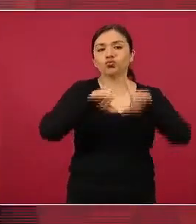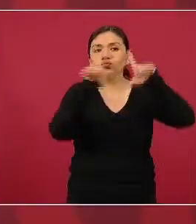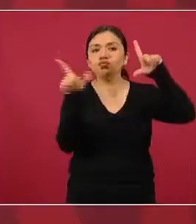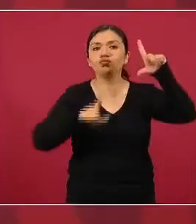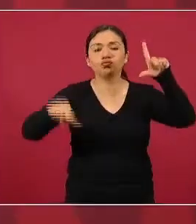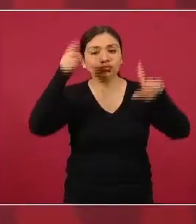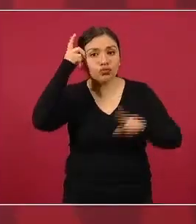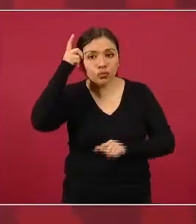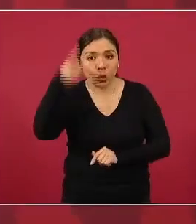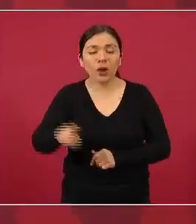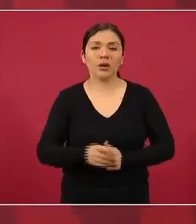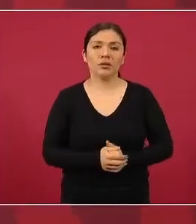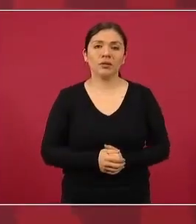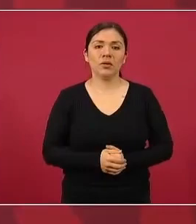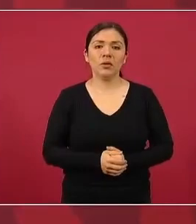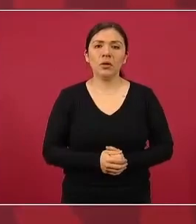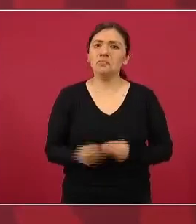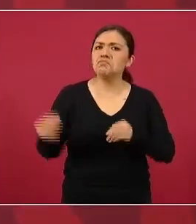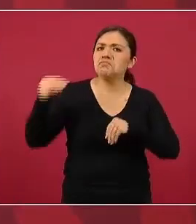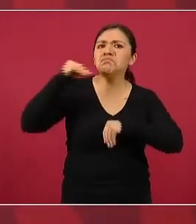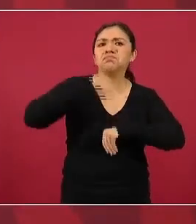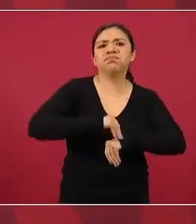Se hicieron